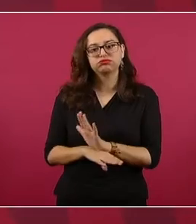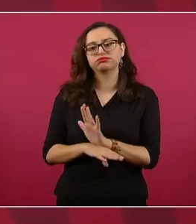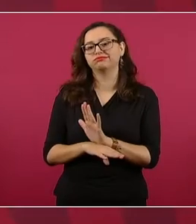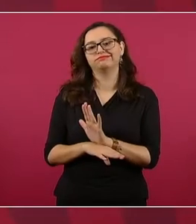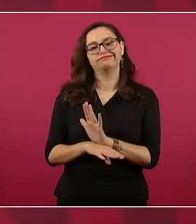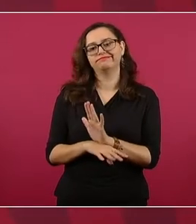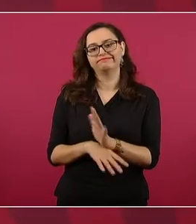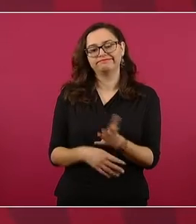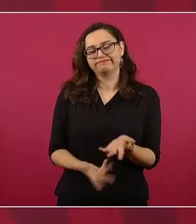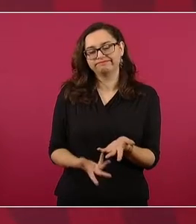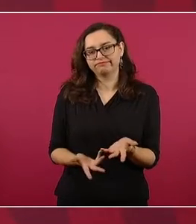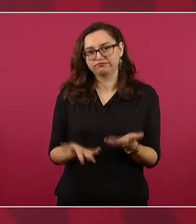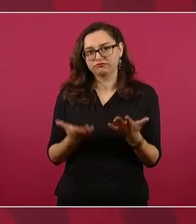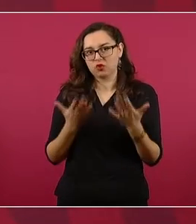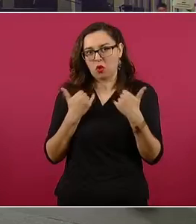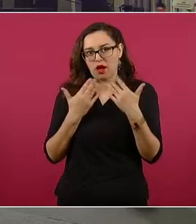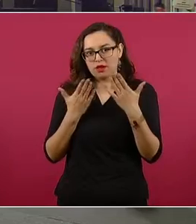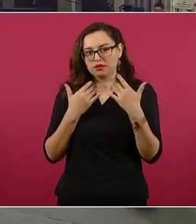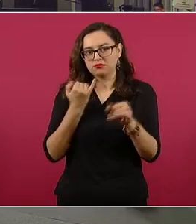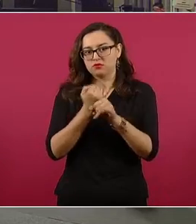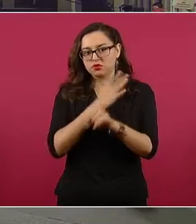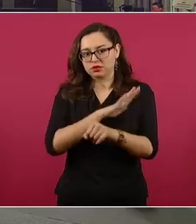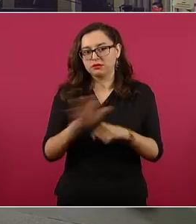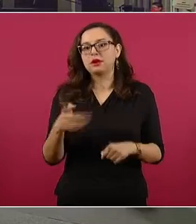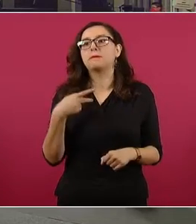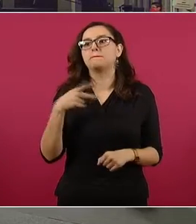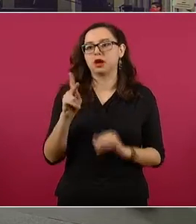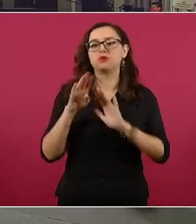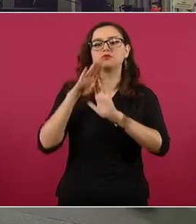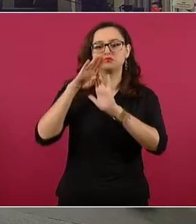y esa es la política, ¿no?